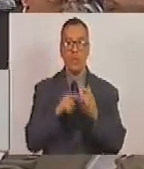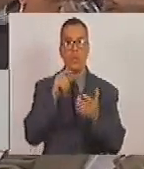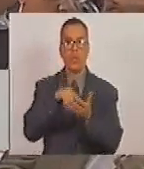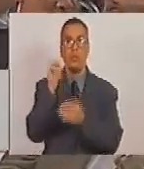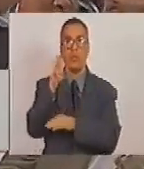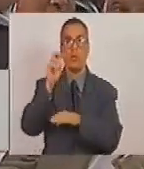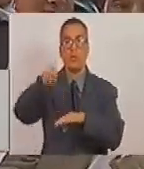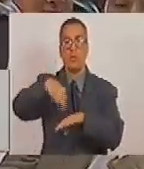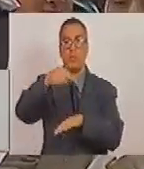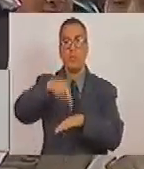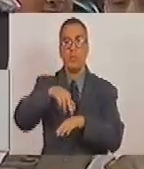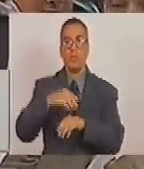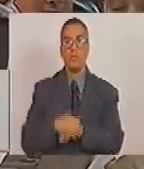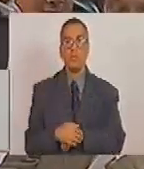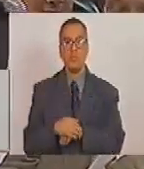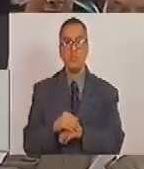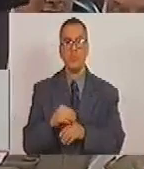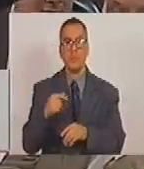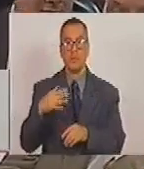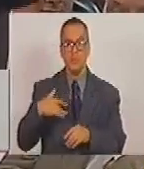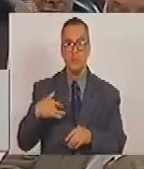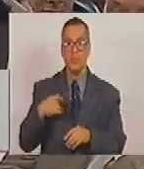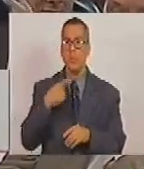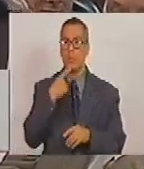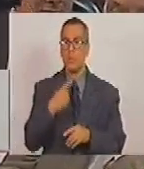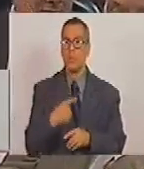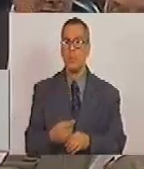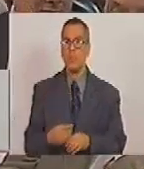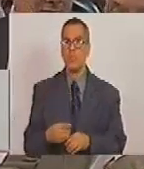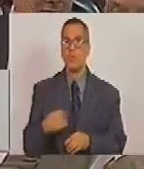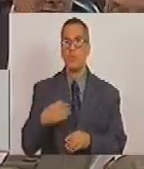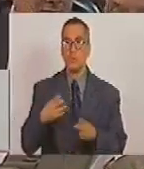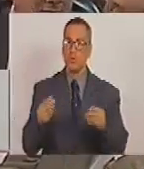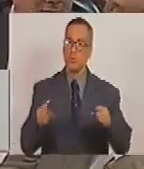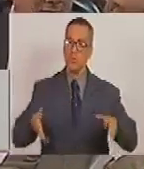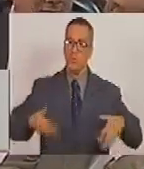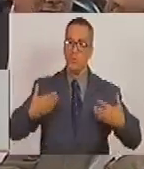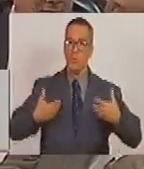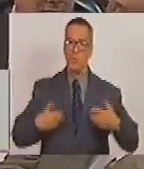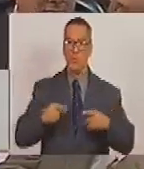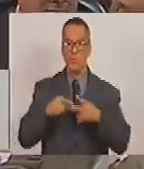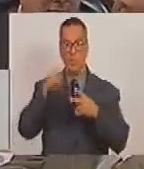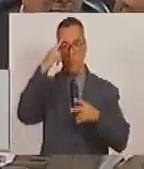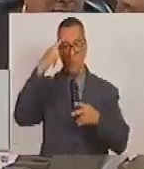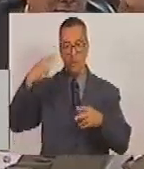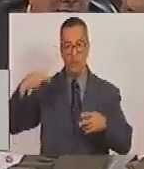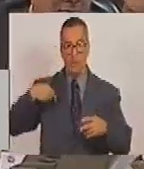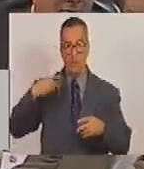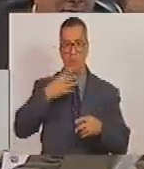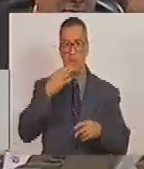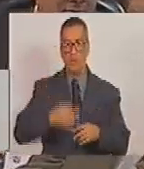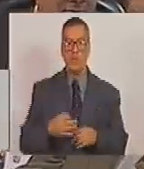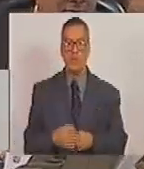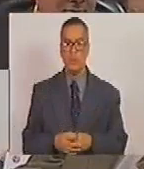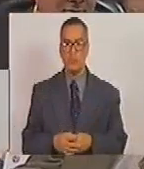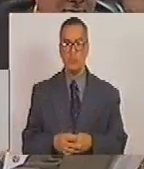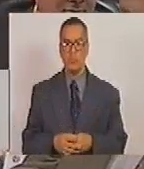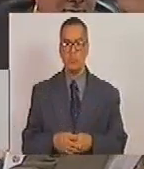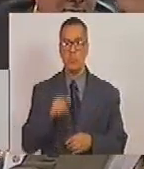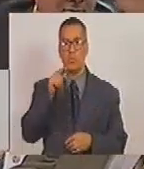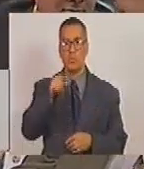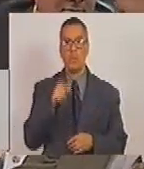parlamentarios y parlamentarias, nos sentiríamos y nos sentimos contentos y hasta orgullosos y orgullosos por